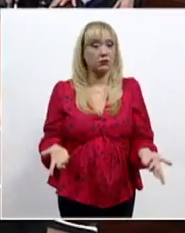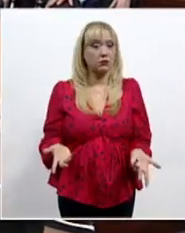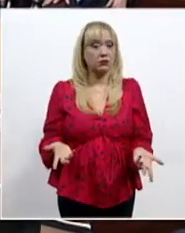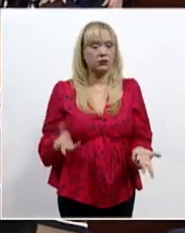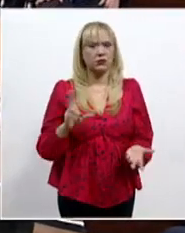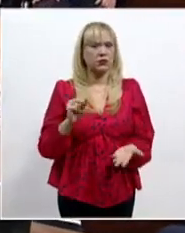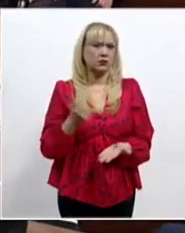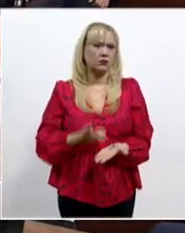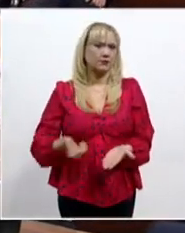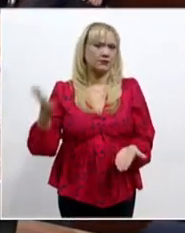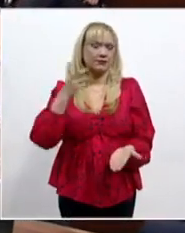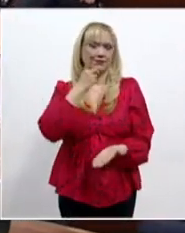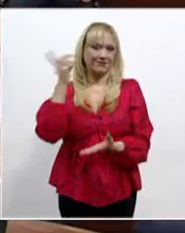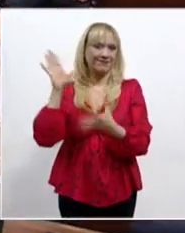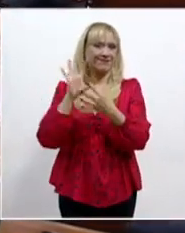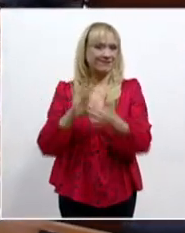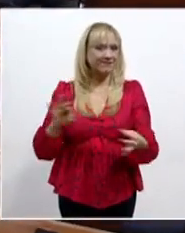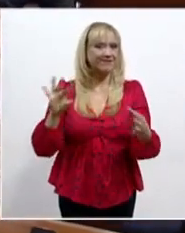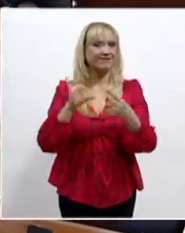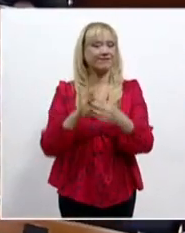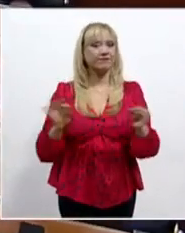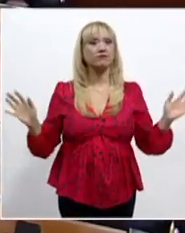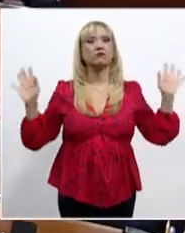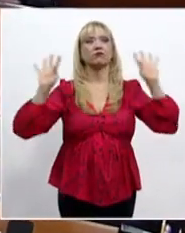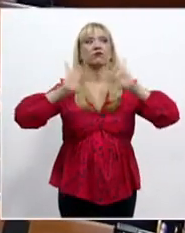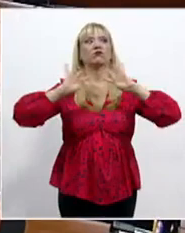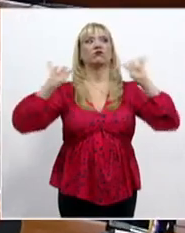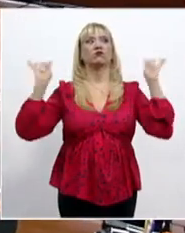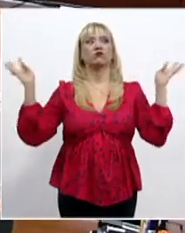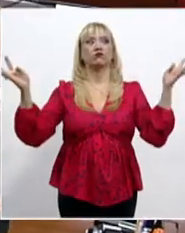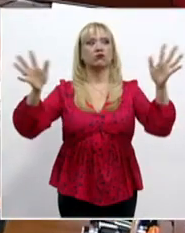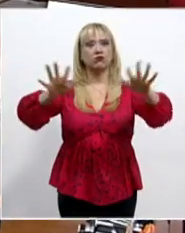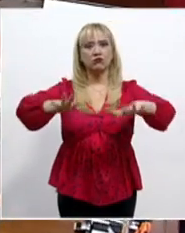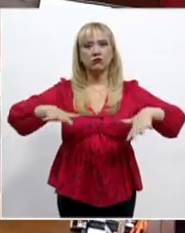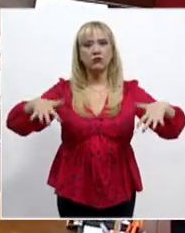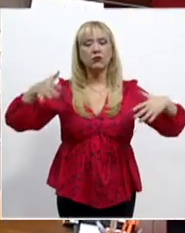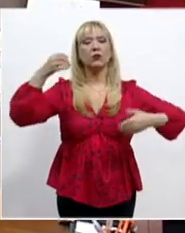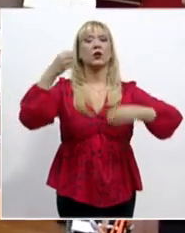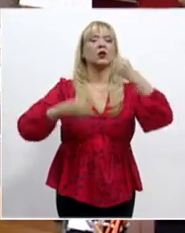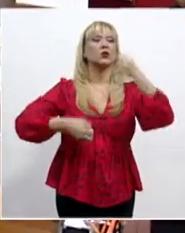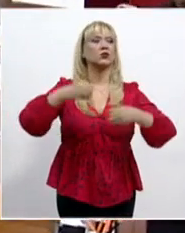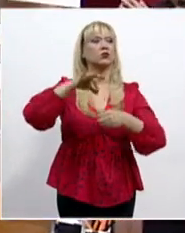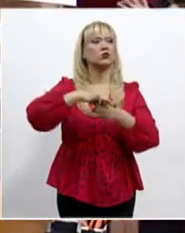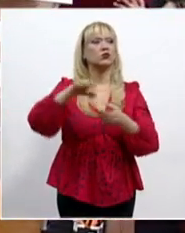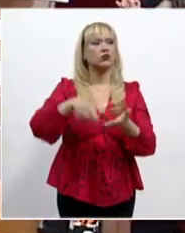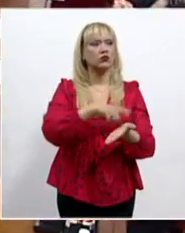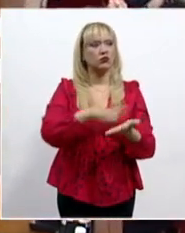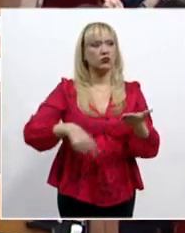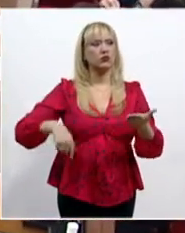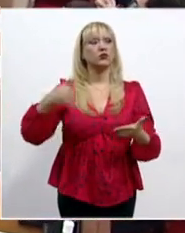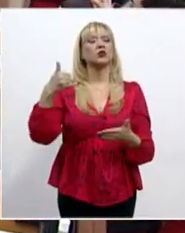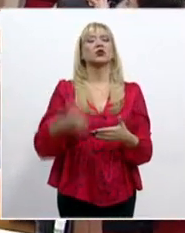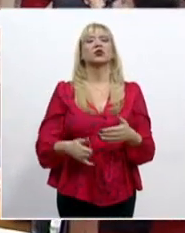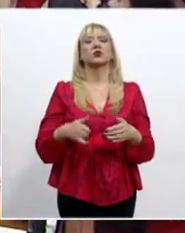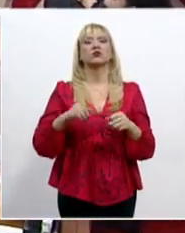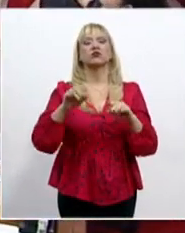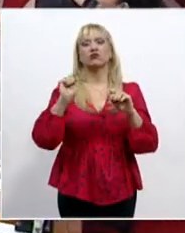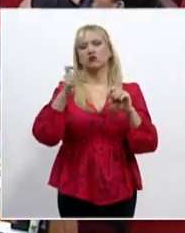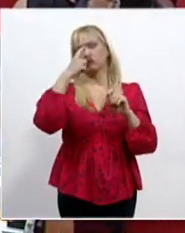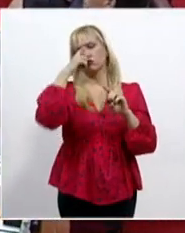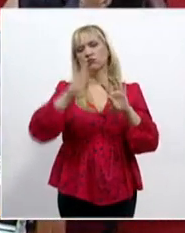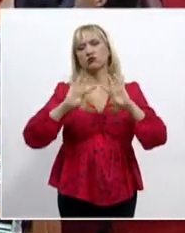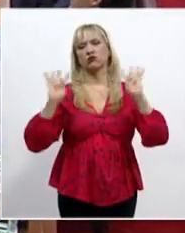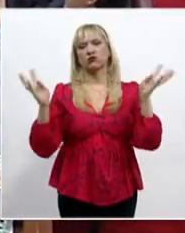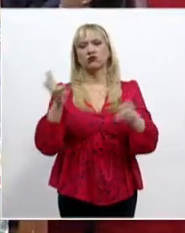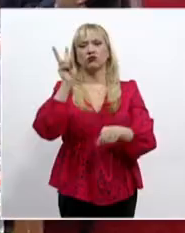En sesión solemne, con la presencia de los plenos conjuntos del Tribunal Electoral, del Consejo de la Judicatura Federal y